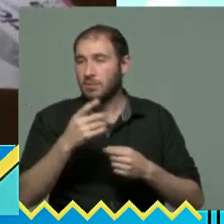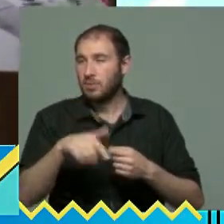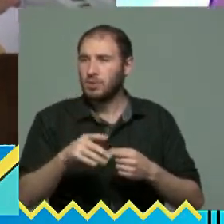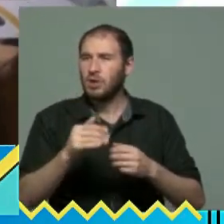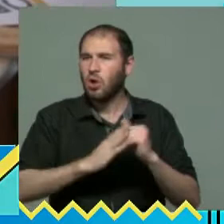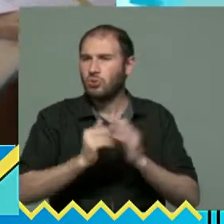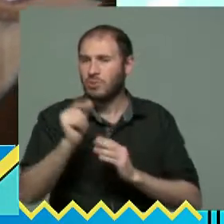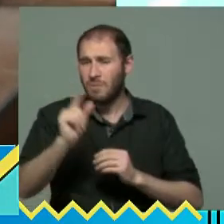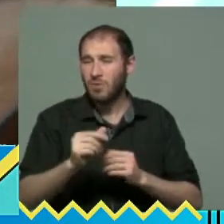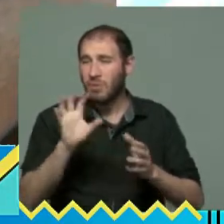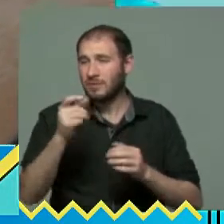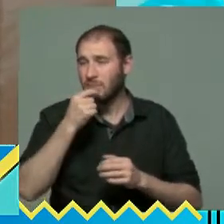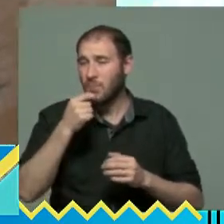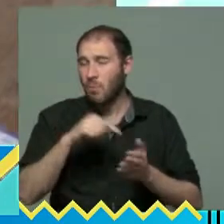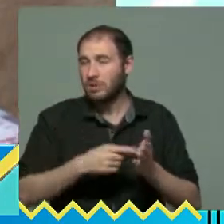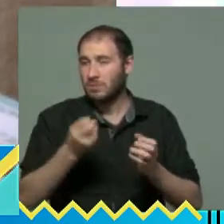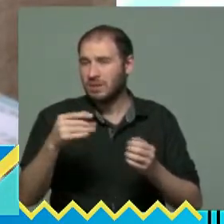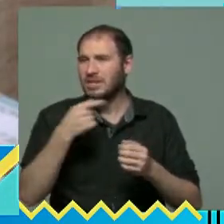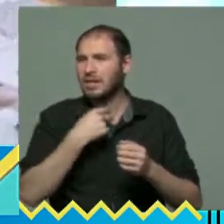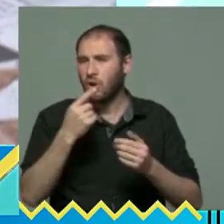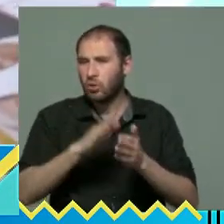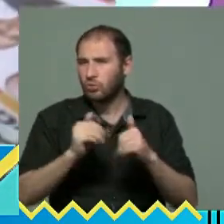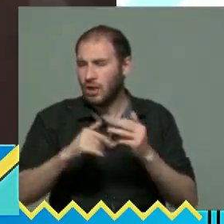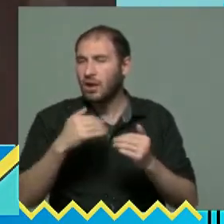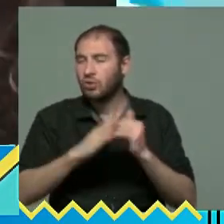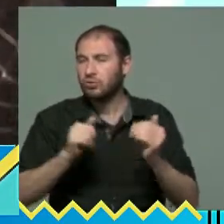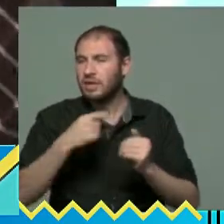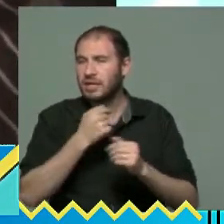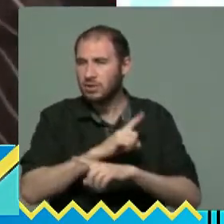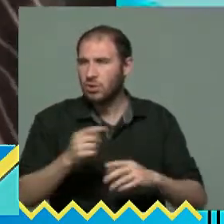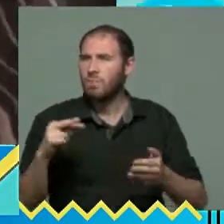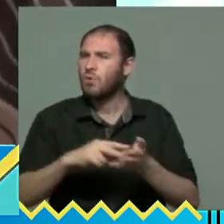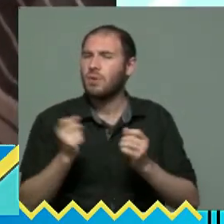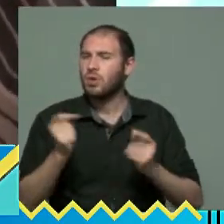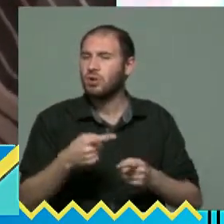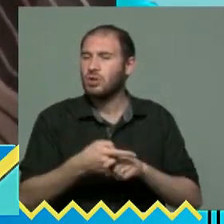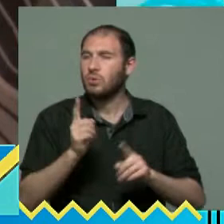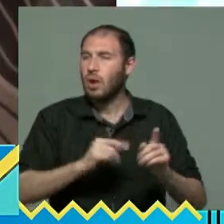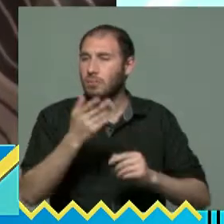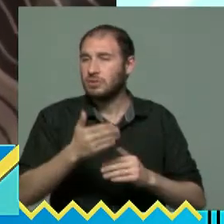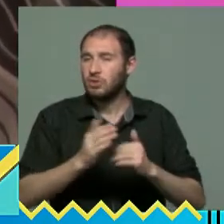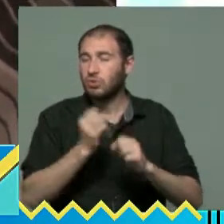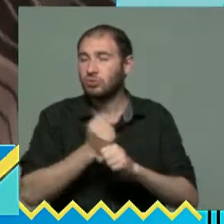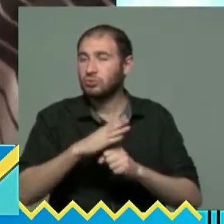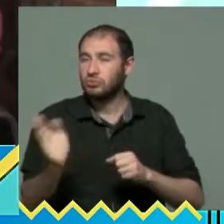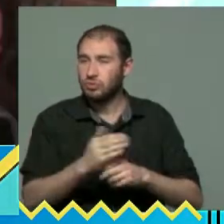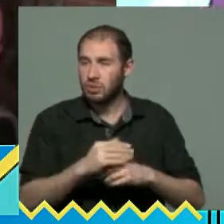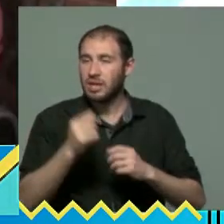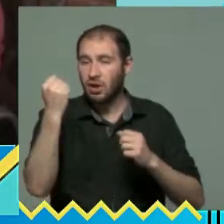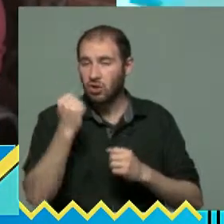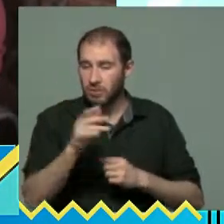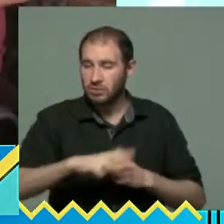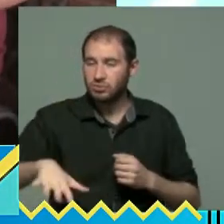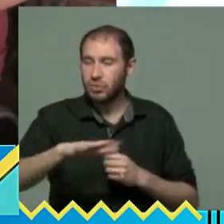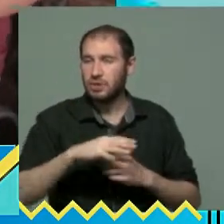de construcción en toda la provincia de Buenos Aires, porque nadie quería construir ahí, con lo cual terminaba perjudicando justamente a todos los obreros de la construcción y toda la economía de los